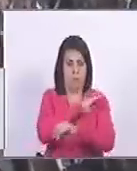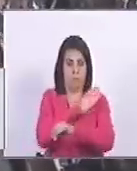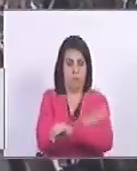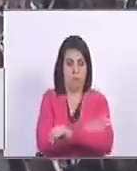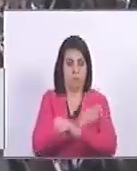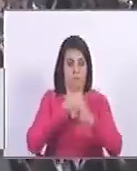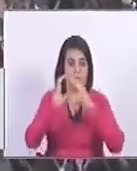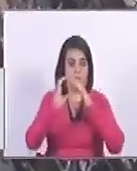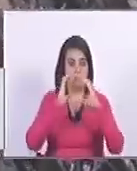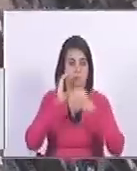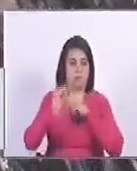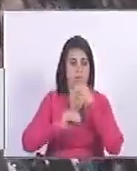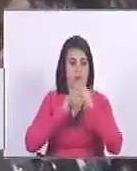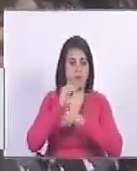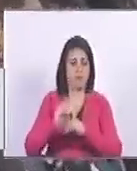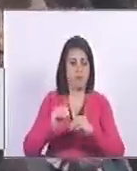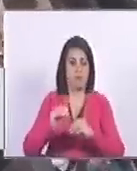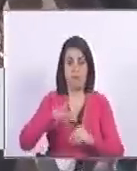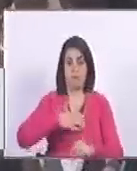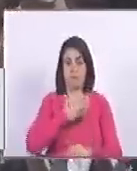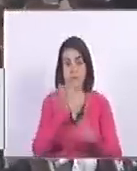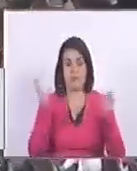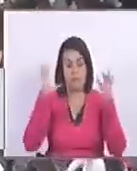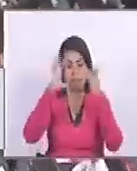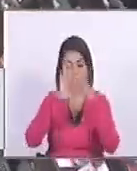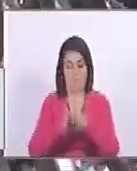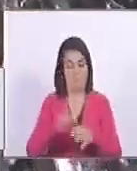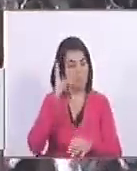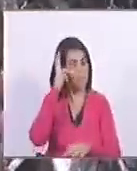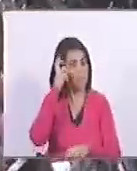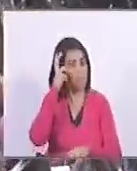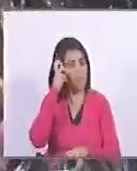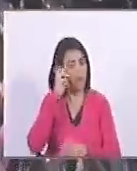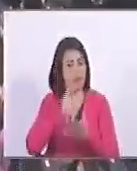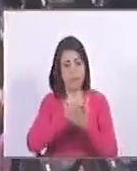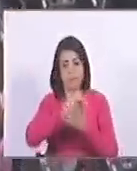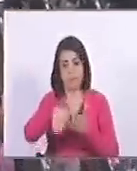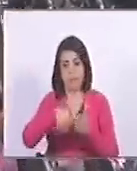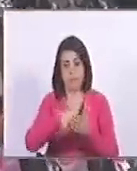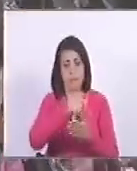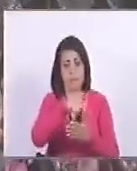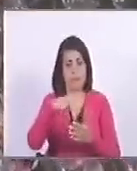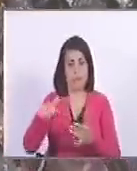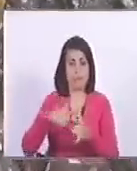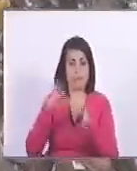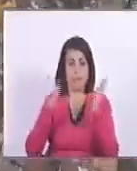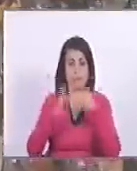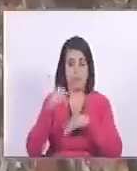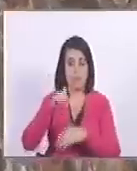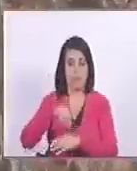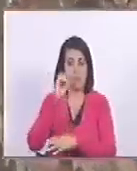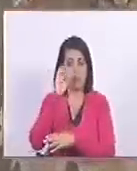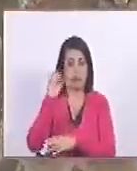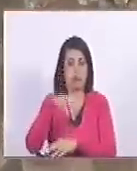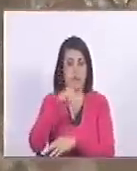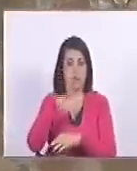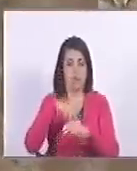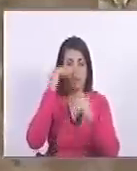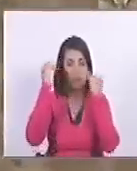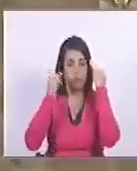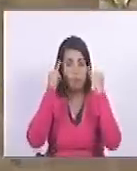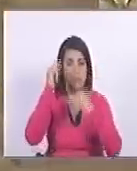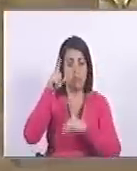Popular y Comunicaciones, que hicimos coro. Nos juntamos, escuchamos a los compañeros y traímos aquí a esta asamblea esta